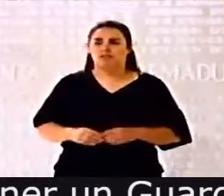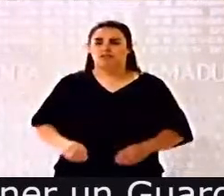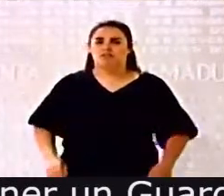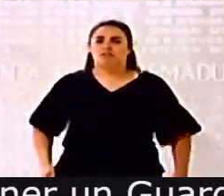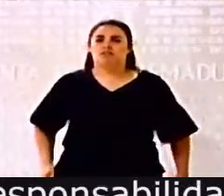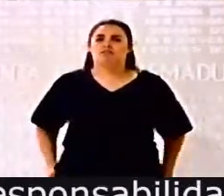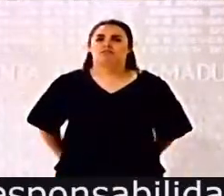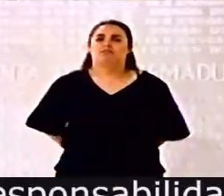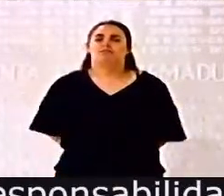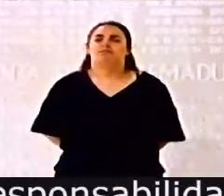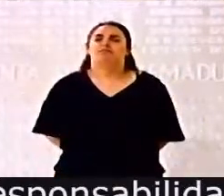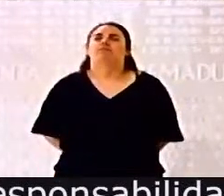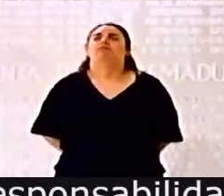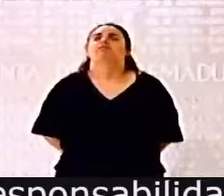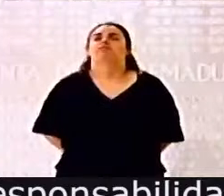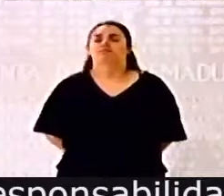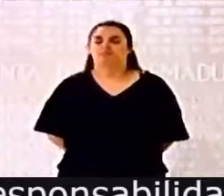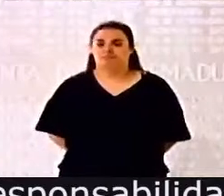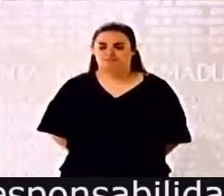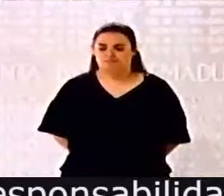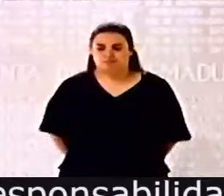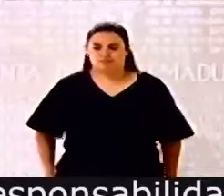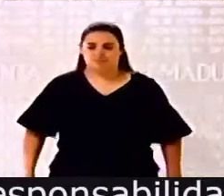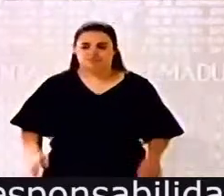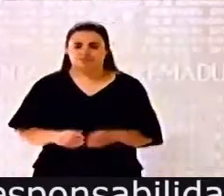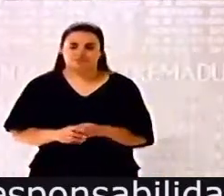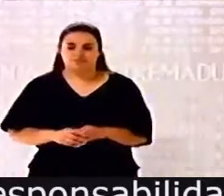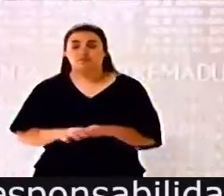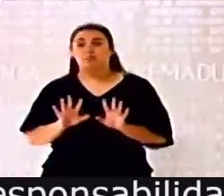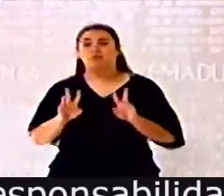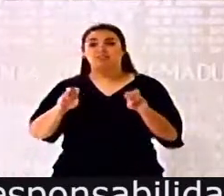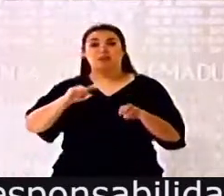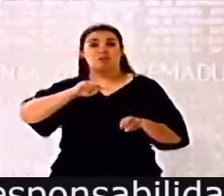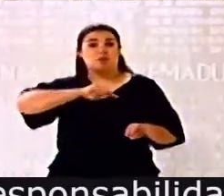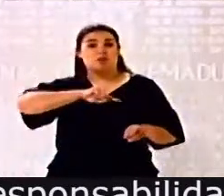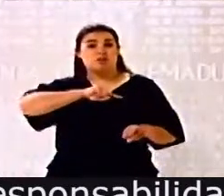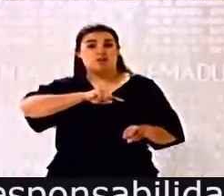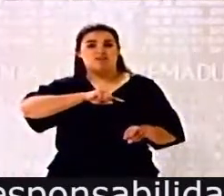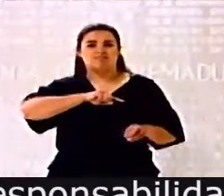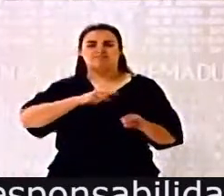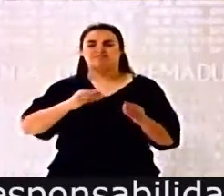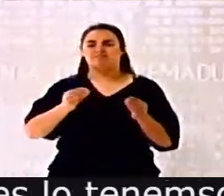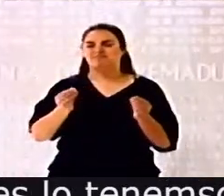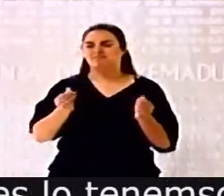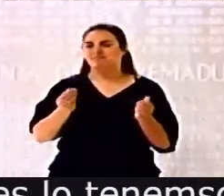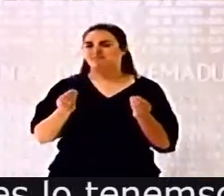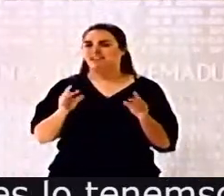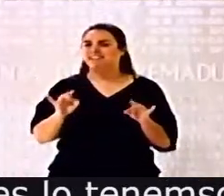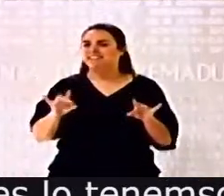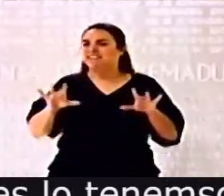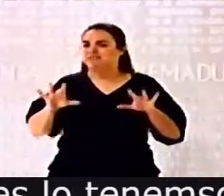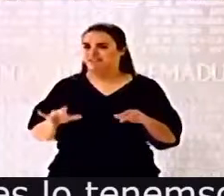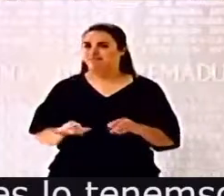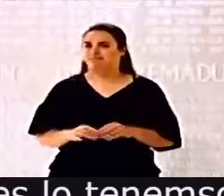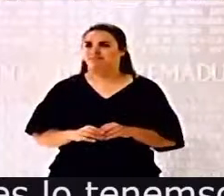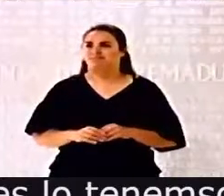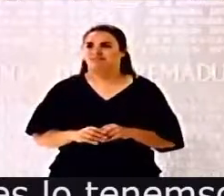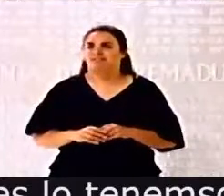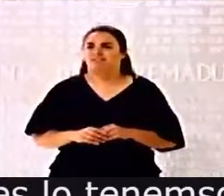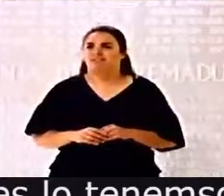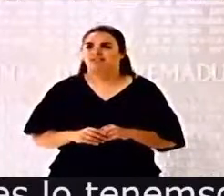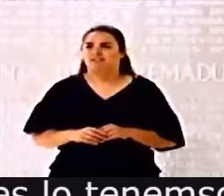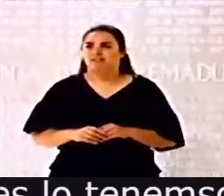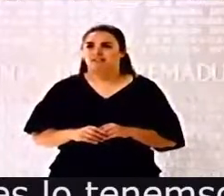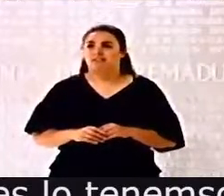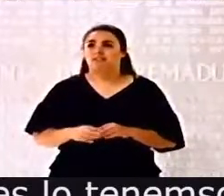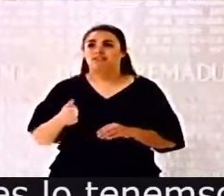Pero es que el mundo de las emociones lo tenemos muy fresco. Y